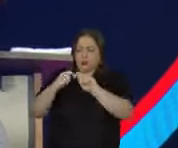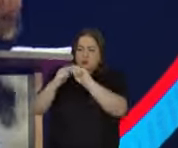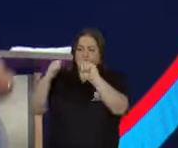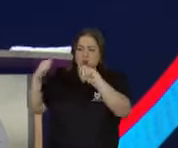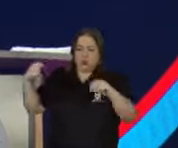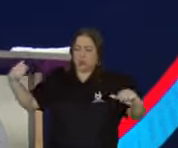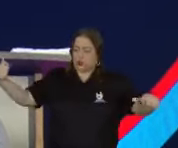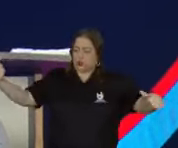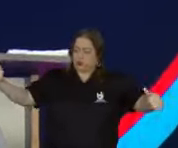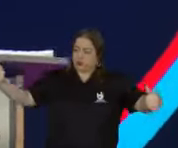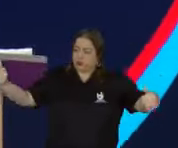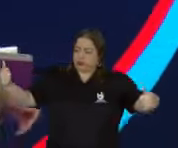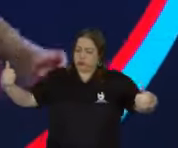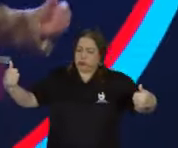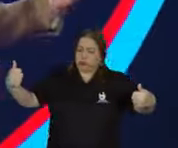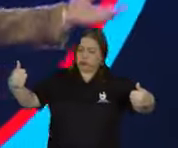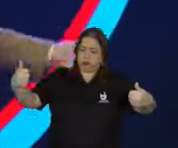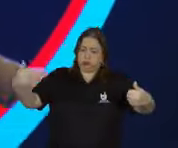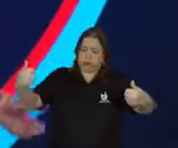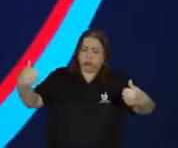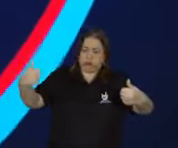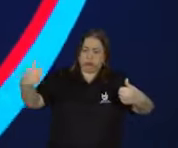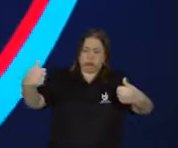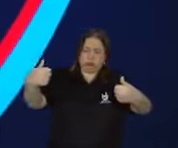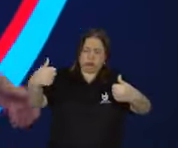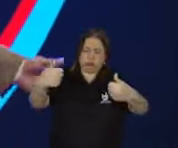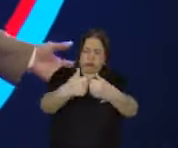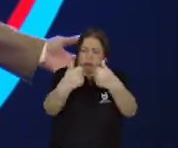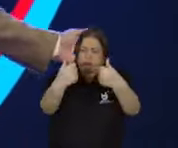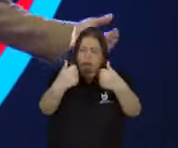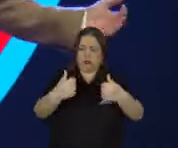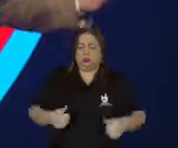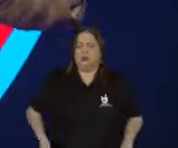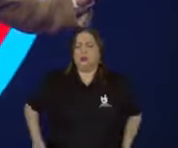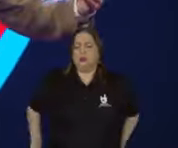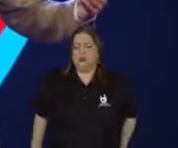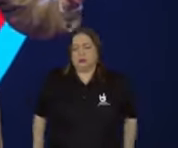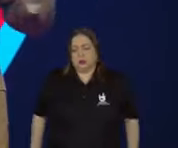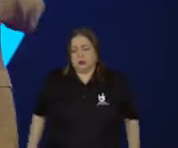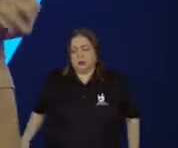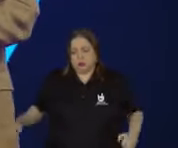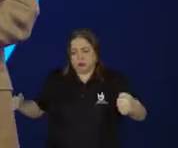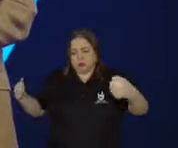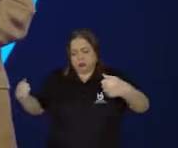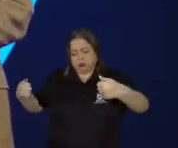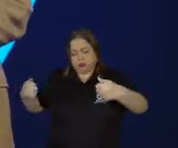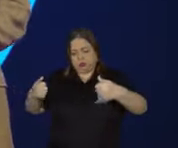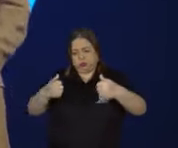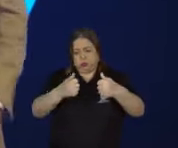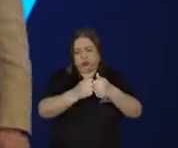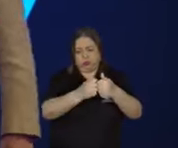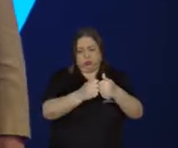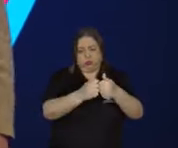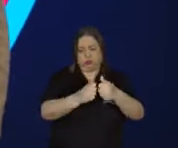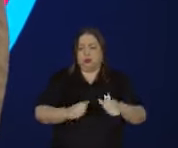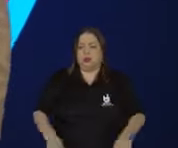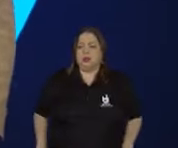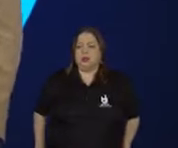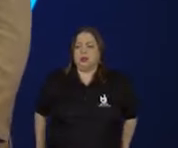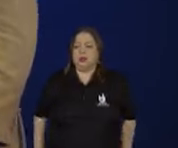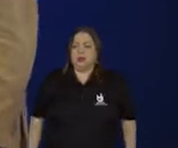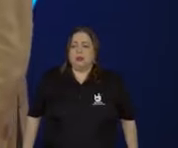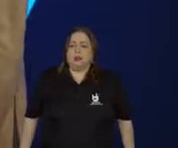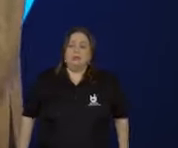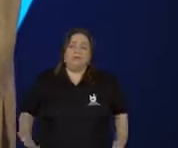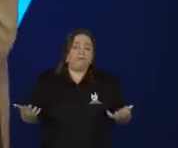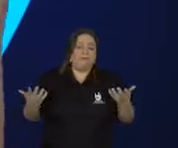otro lado se le cortaron los frenos, invistió al segundo autobús